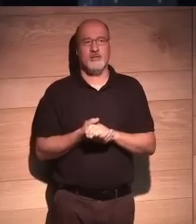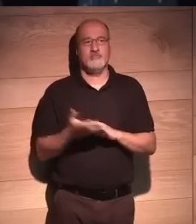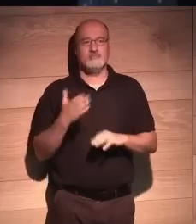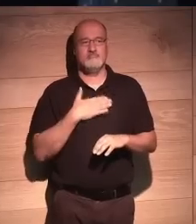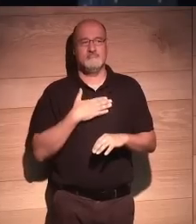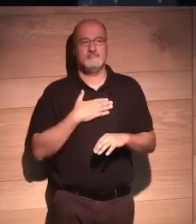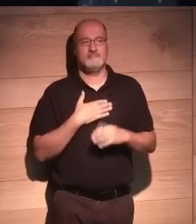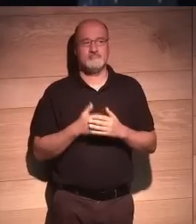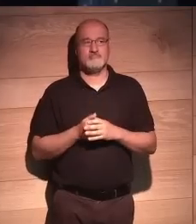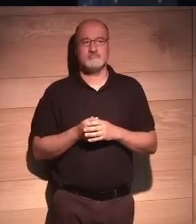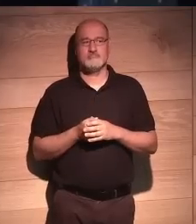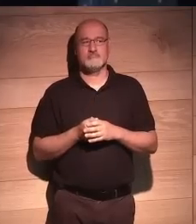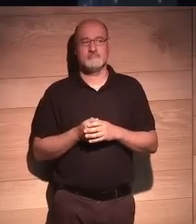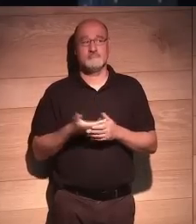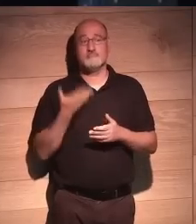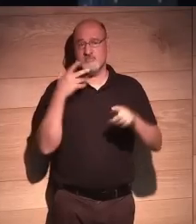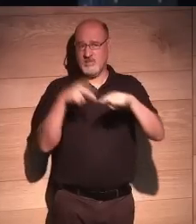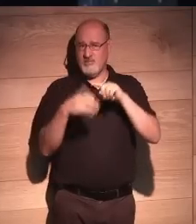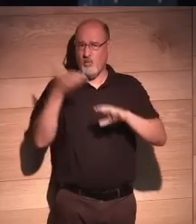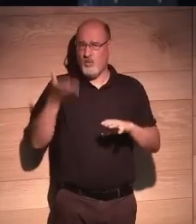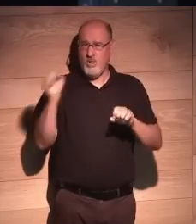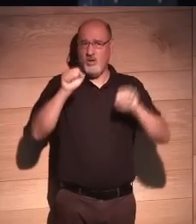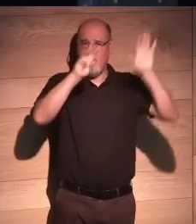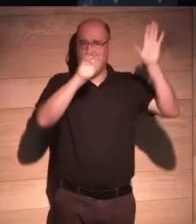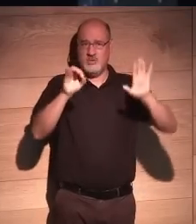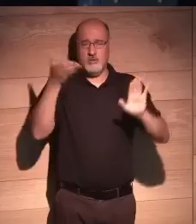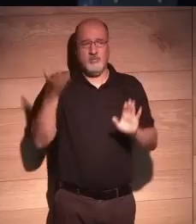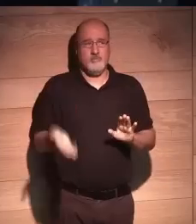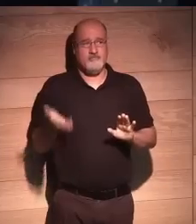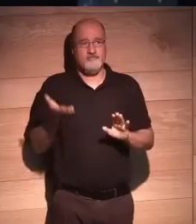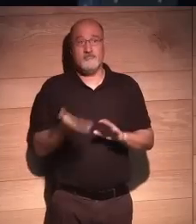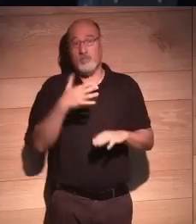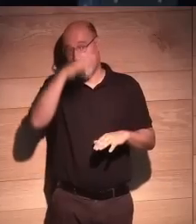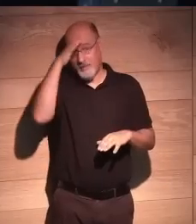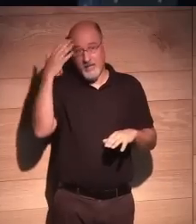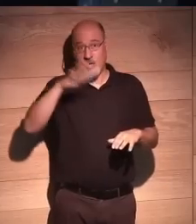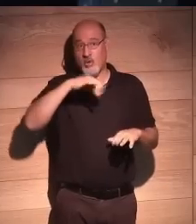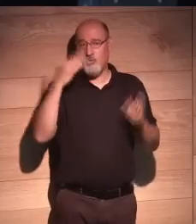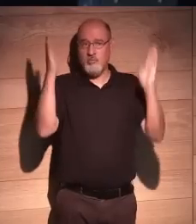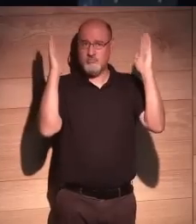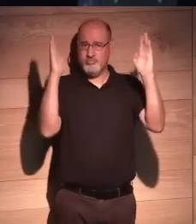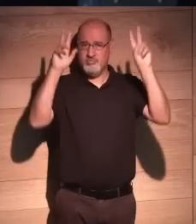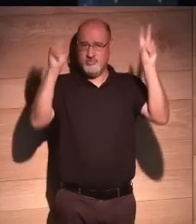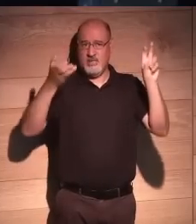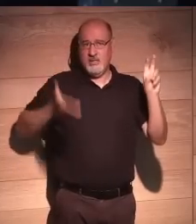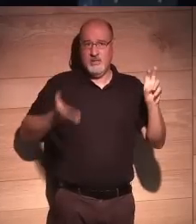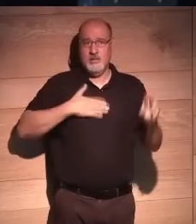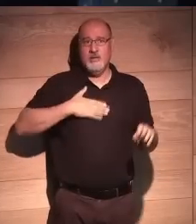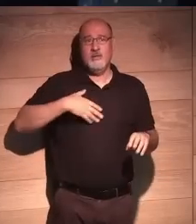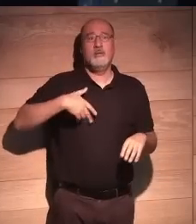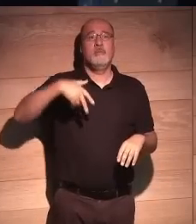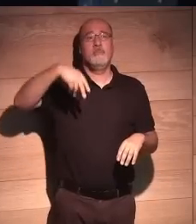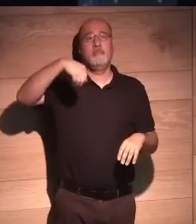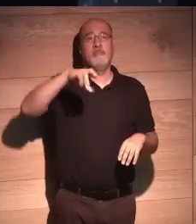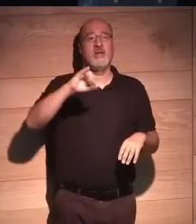Que no acotado. A ver, hay Mira, dos, no, hay dos remota series yo creo idea. importantes en los 80 que hay que destacar. Verano Aparte- Hombre, estaban. Aparte de Verano Azul, que es muy importante, porque Sí. Mercero supo retratar muy